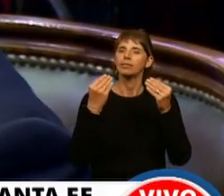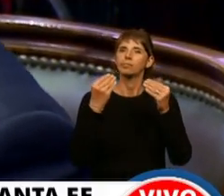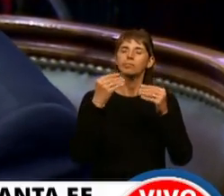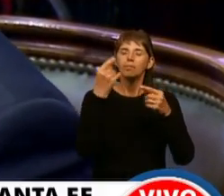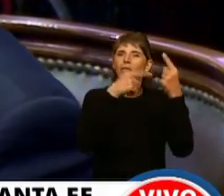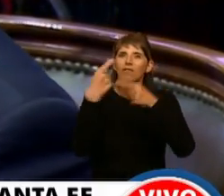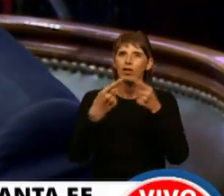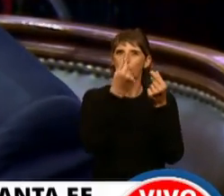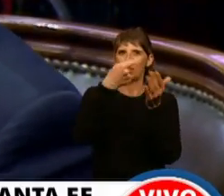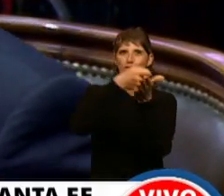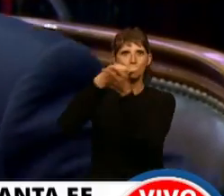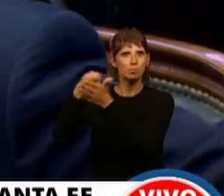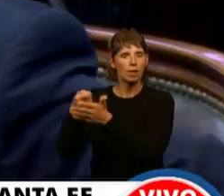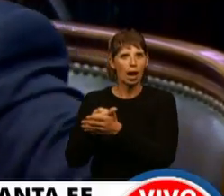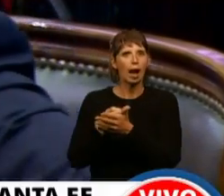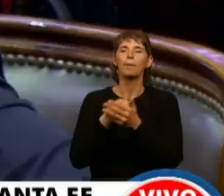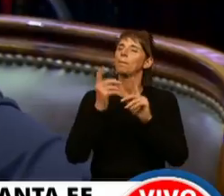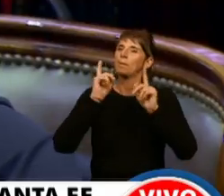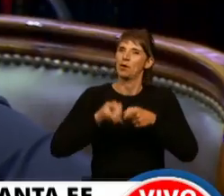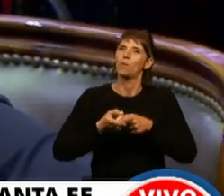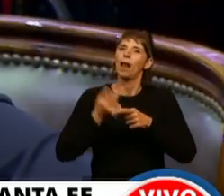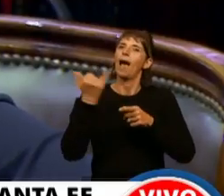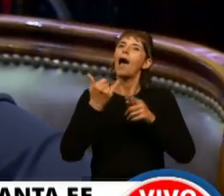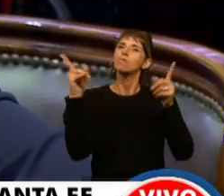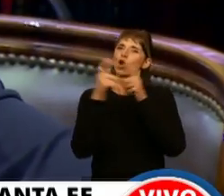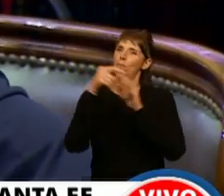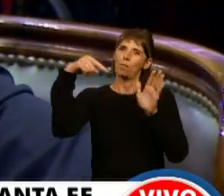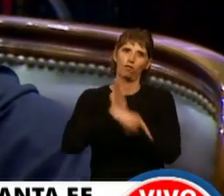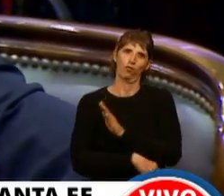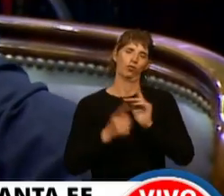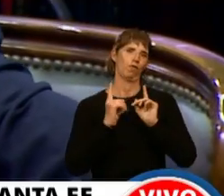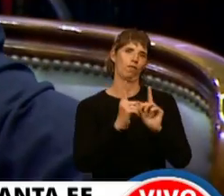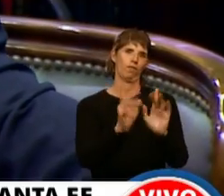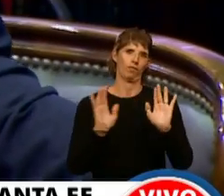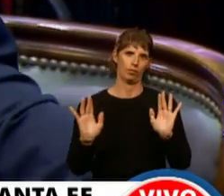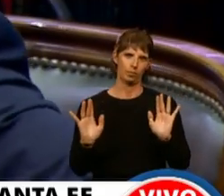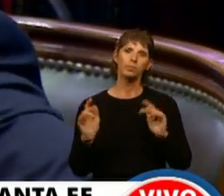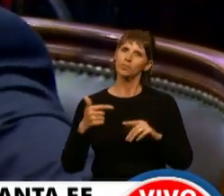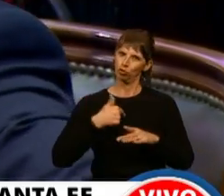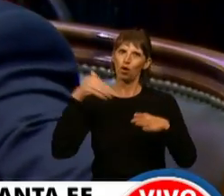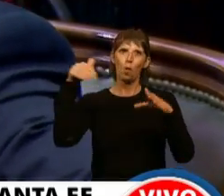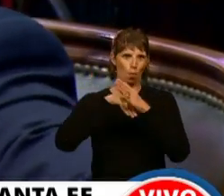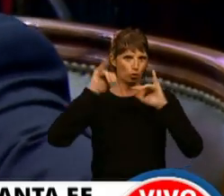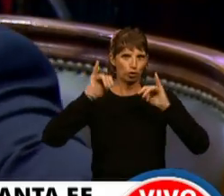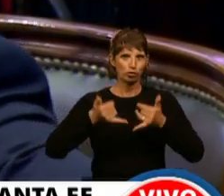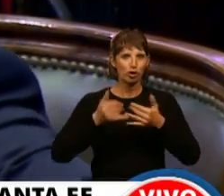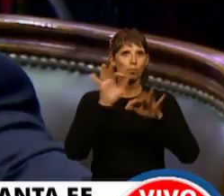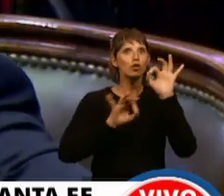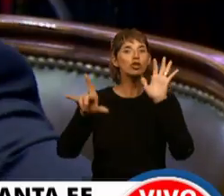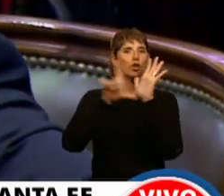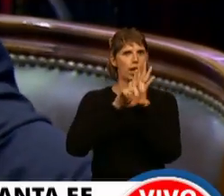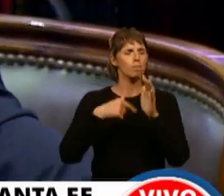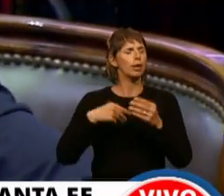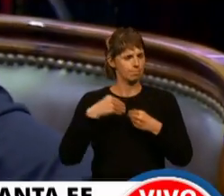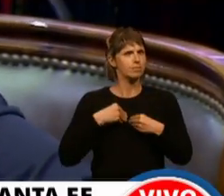pero no se resuelve el problema de fondo yo voy a acompañar este proyecto de ley porque es una gran